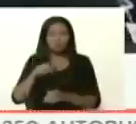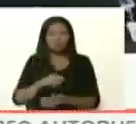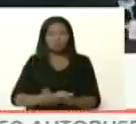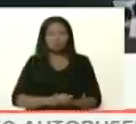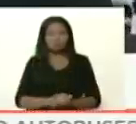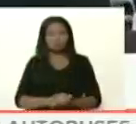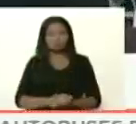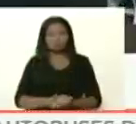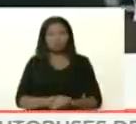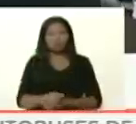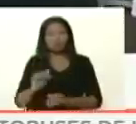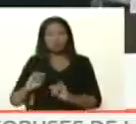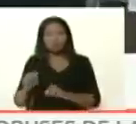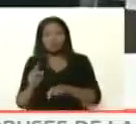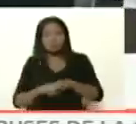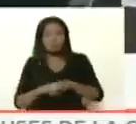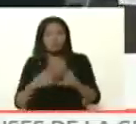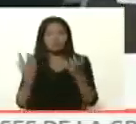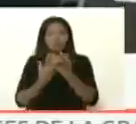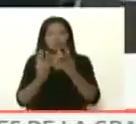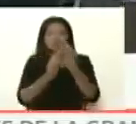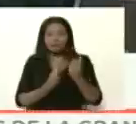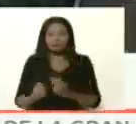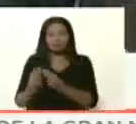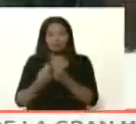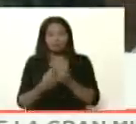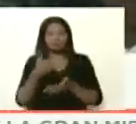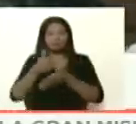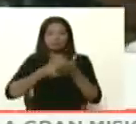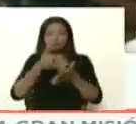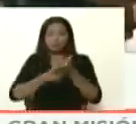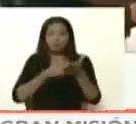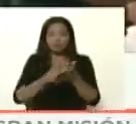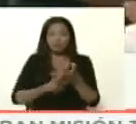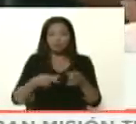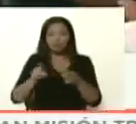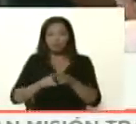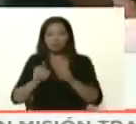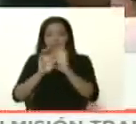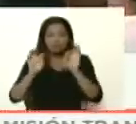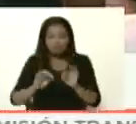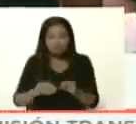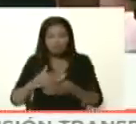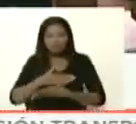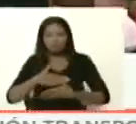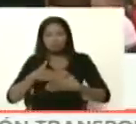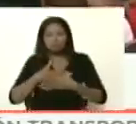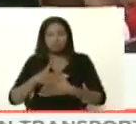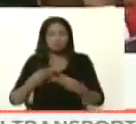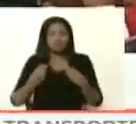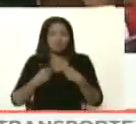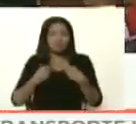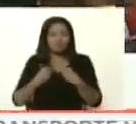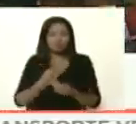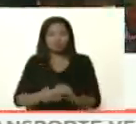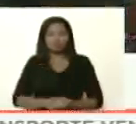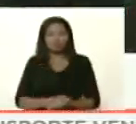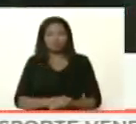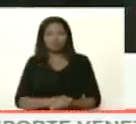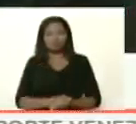en estos tiempos de guerra económica y de batalla dura por la calidad de vida.